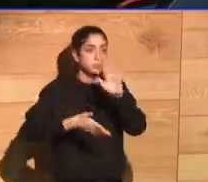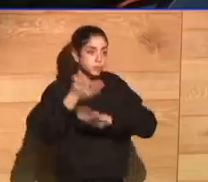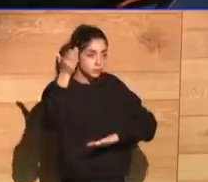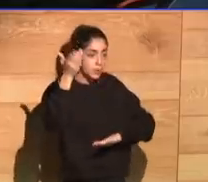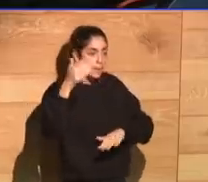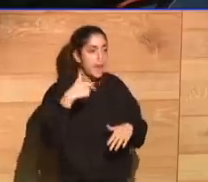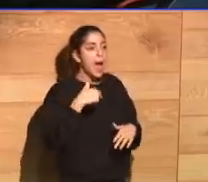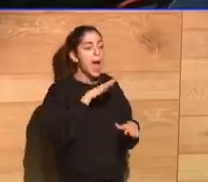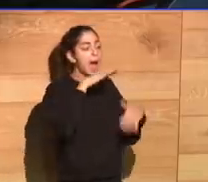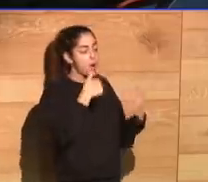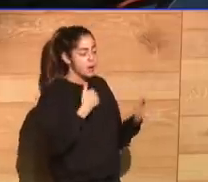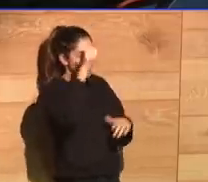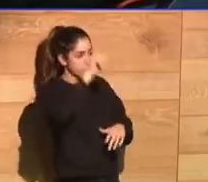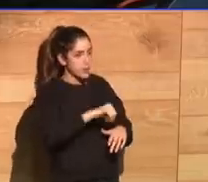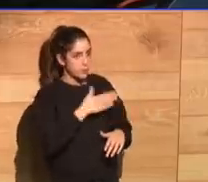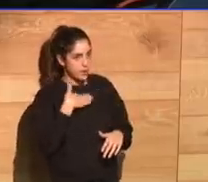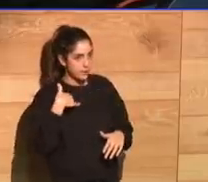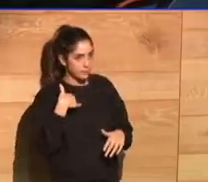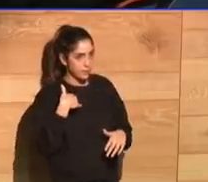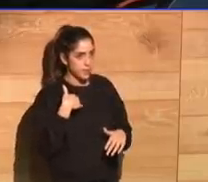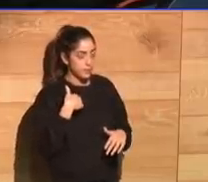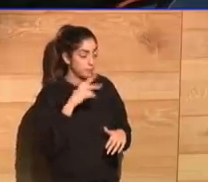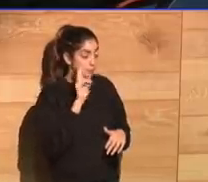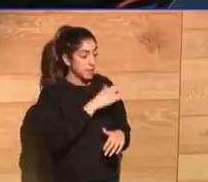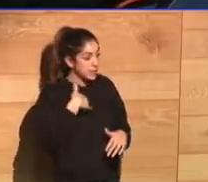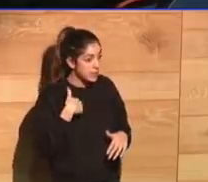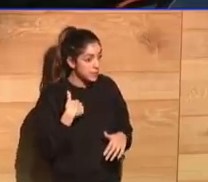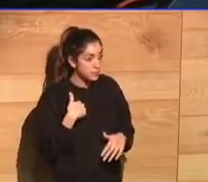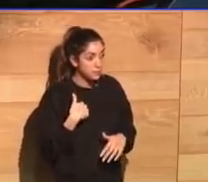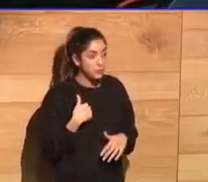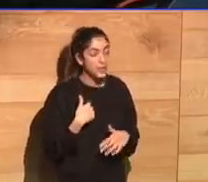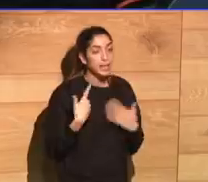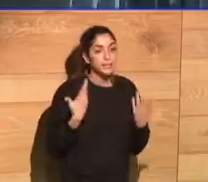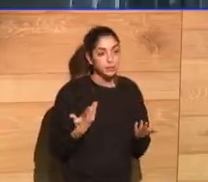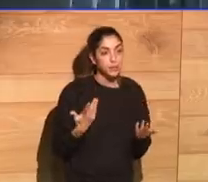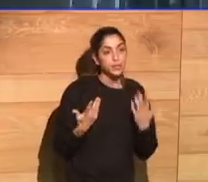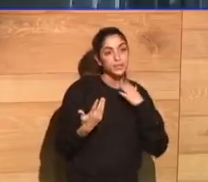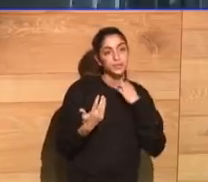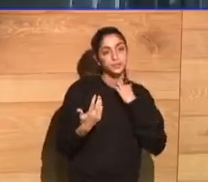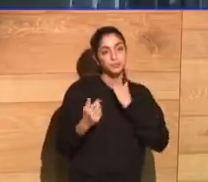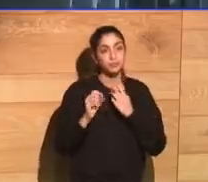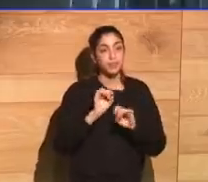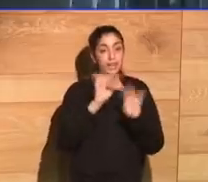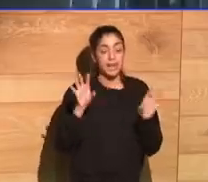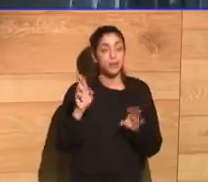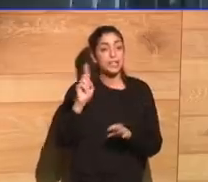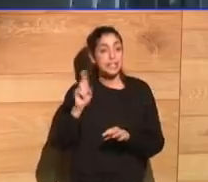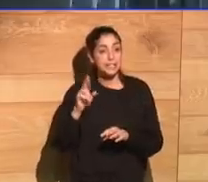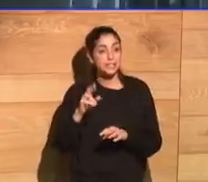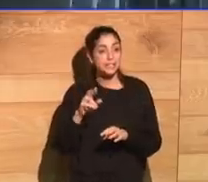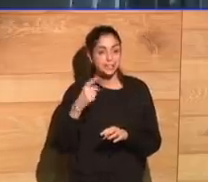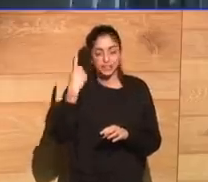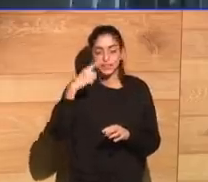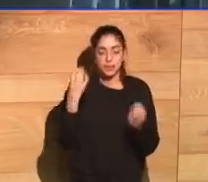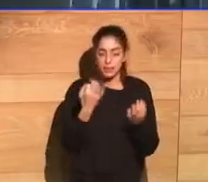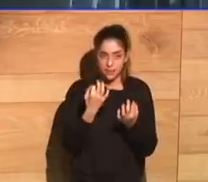película. De repente me apetece muchísimo. Los super bagels. Y entonces, claro, Richard Donner supo que en ese momento